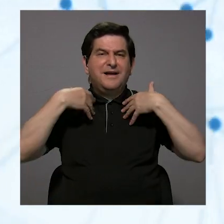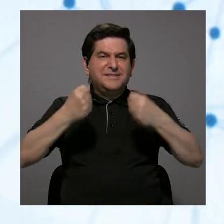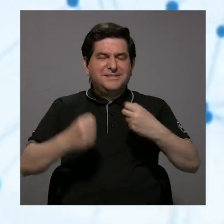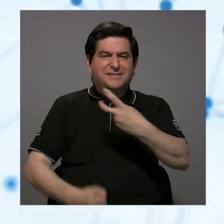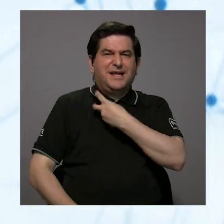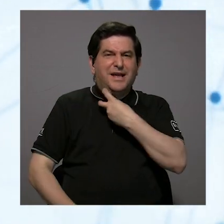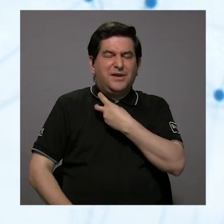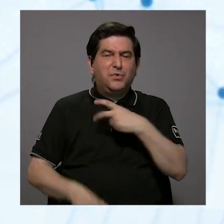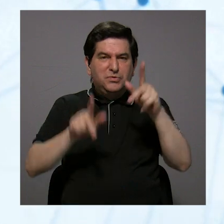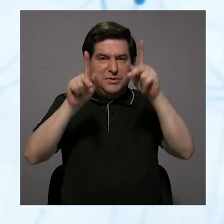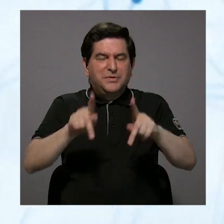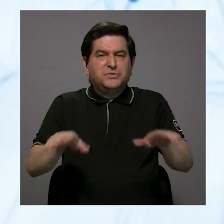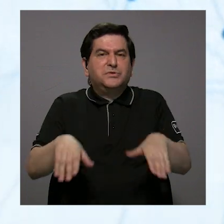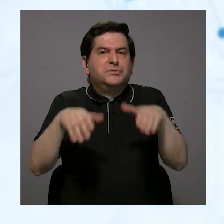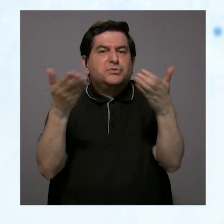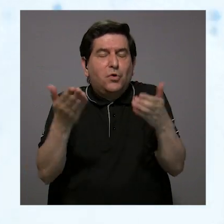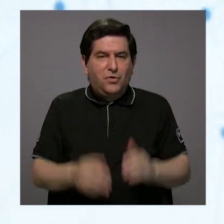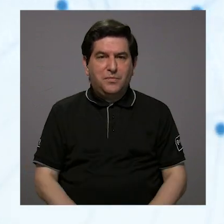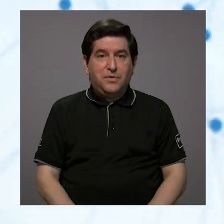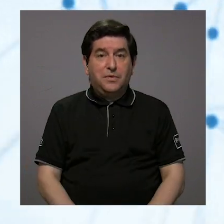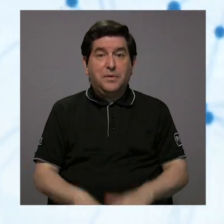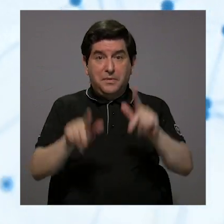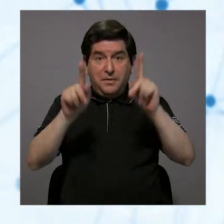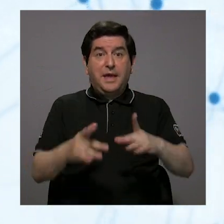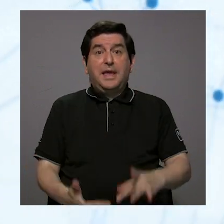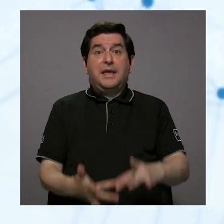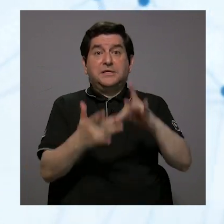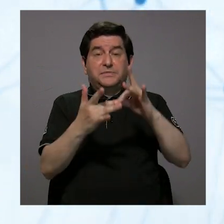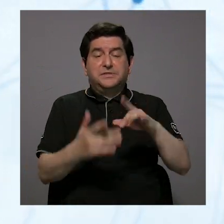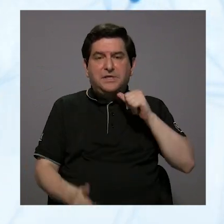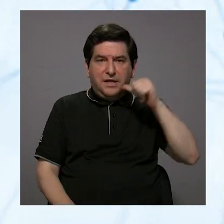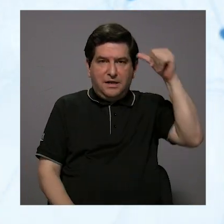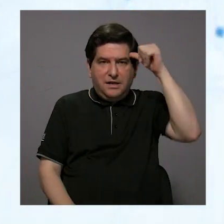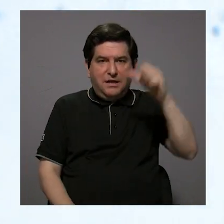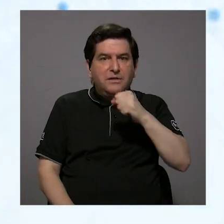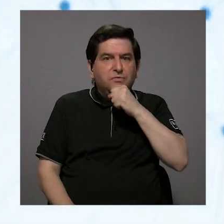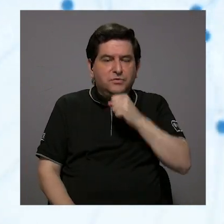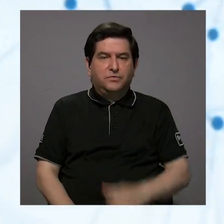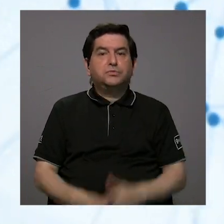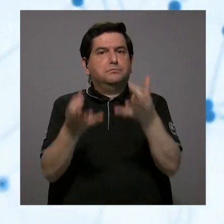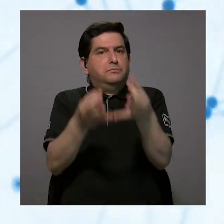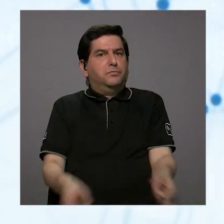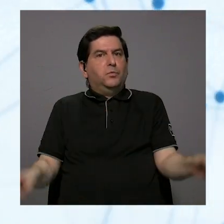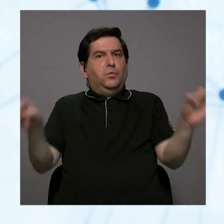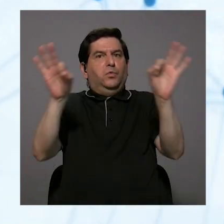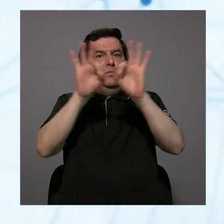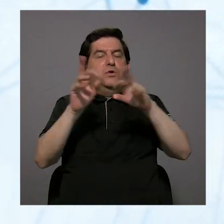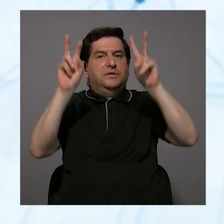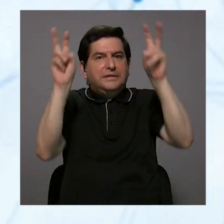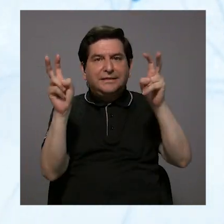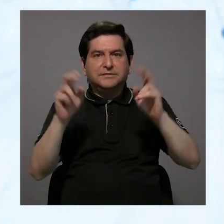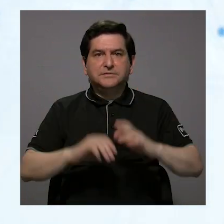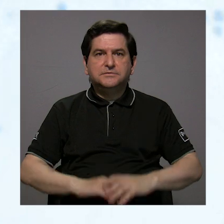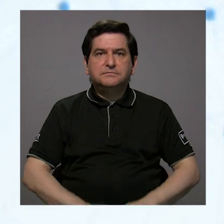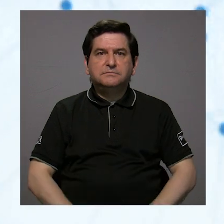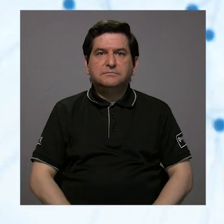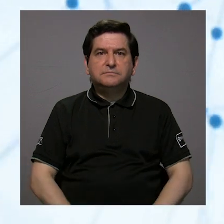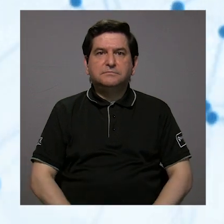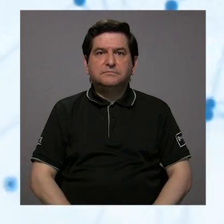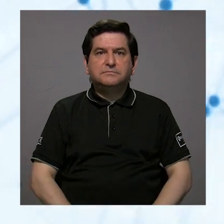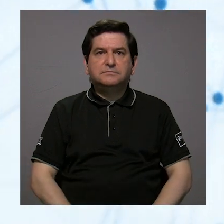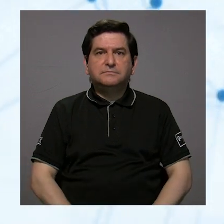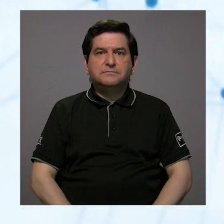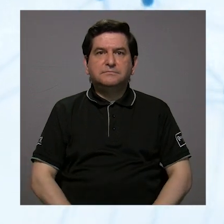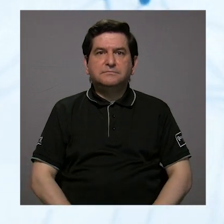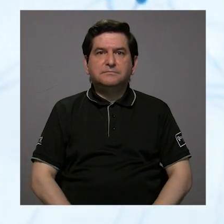la salud de los huesos de las personas. Para muchas personas, especialmente en la edad adulta, es muy importante este tema